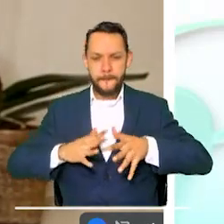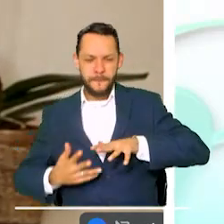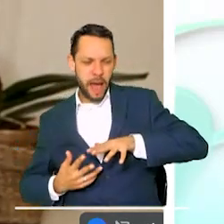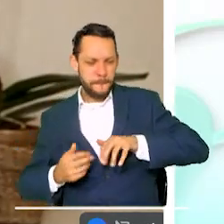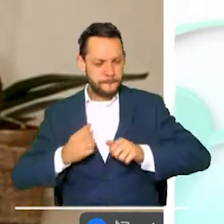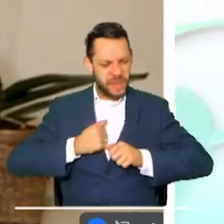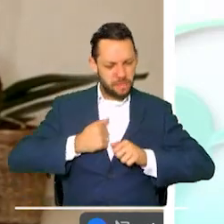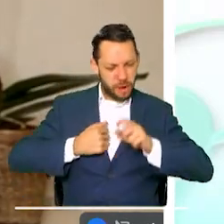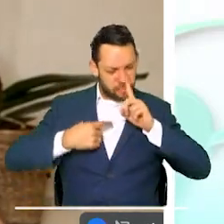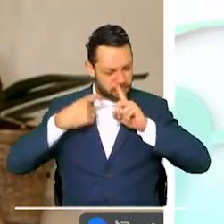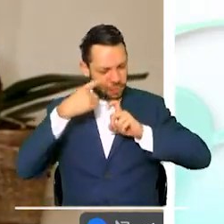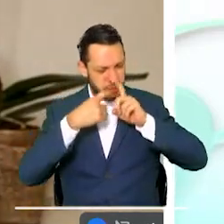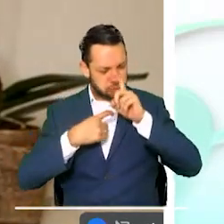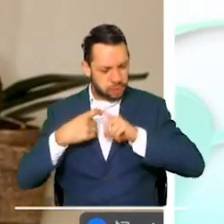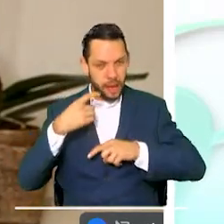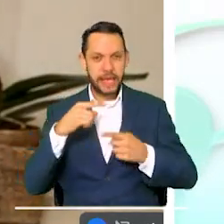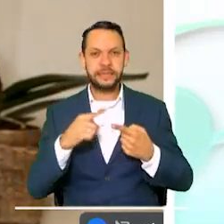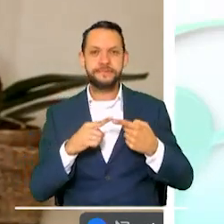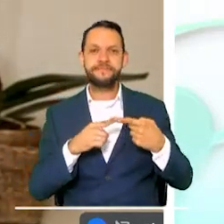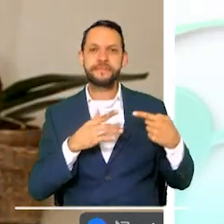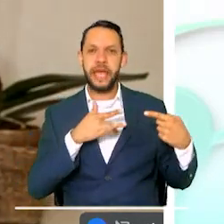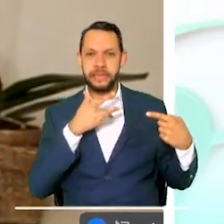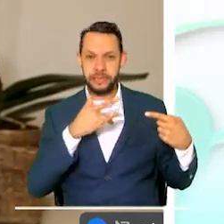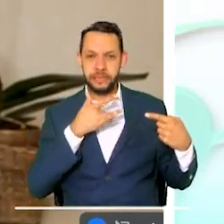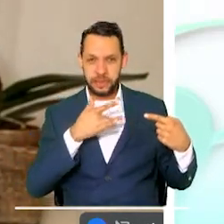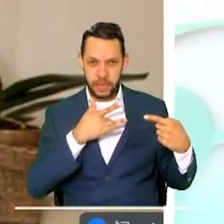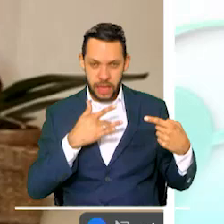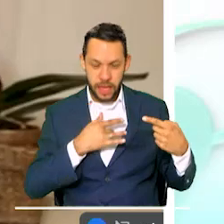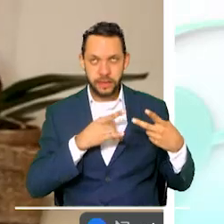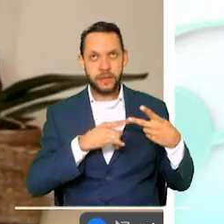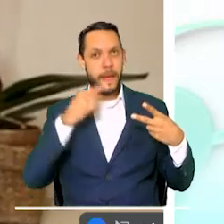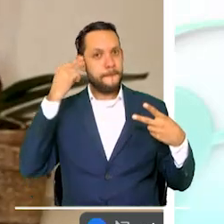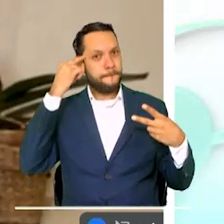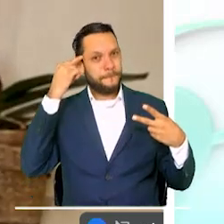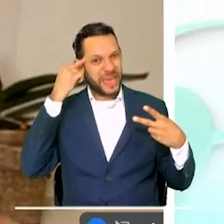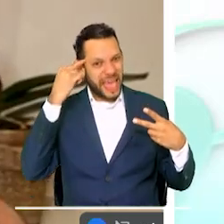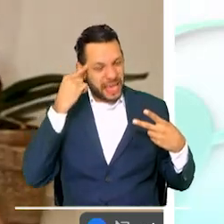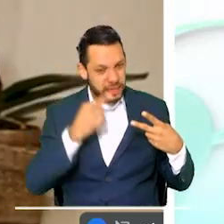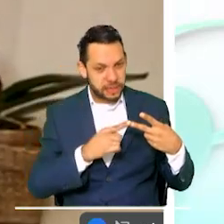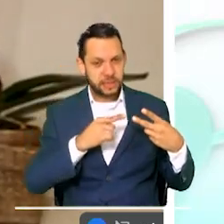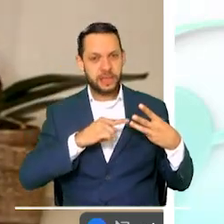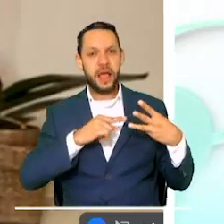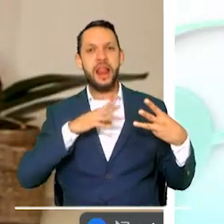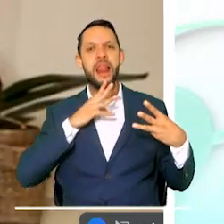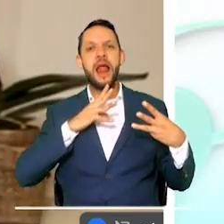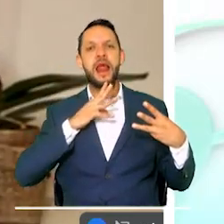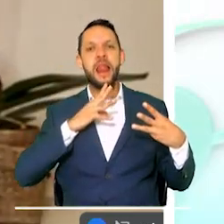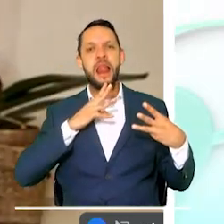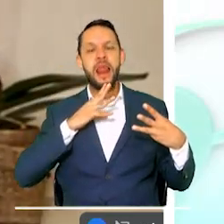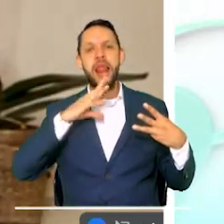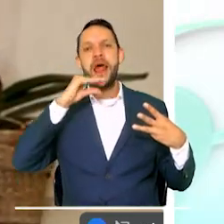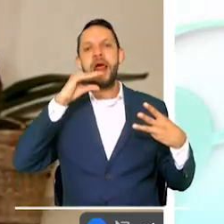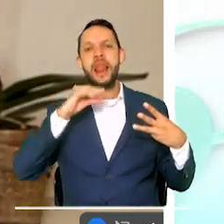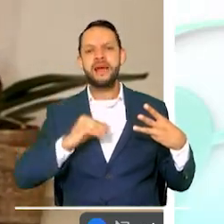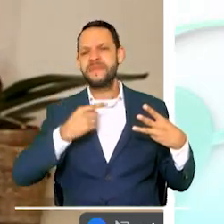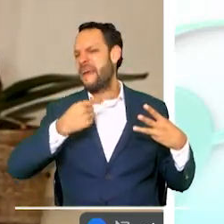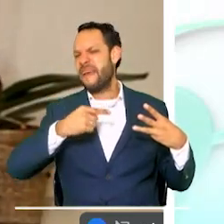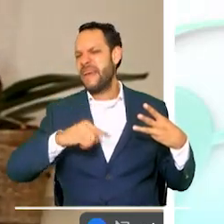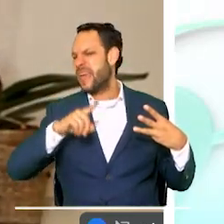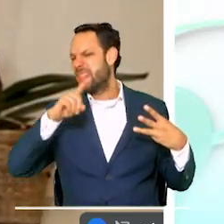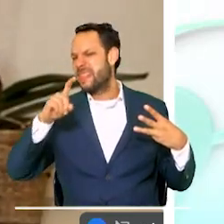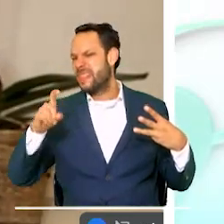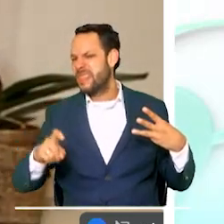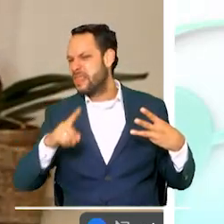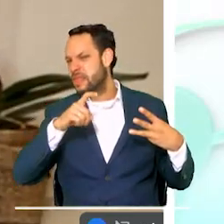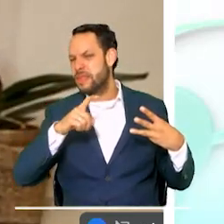sucede, en los sentimientos que surgen, en los pensamientos, para poderlos observar. Y desde esta actitud